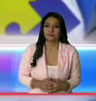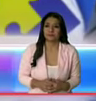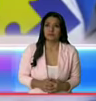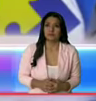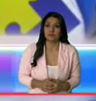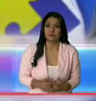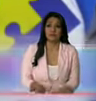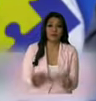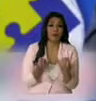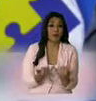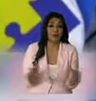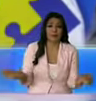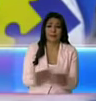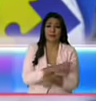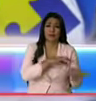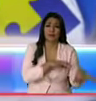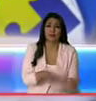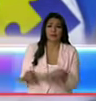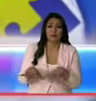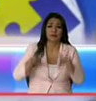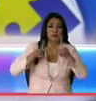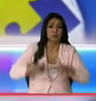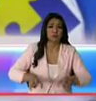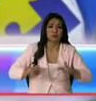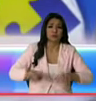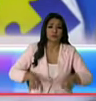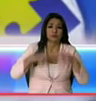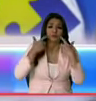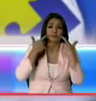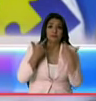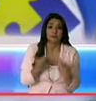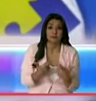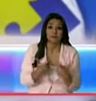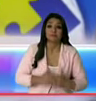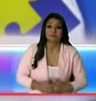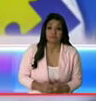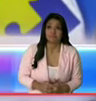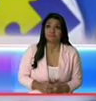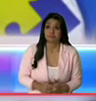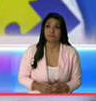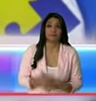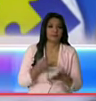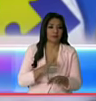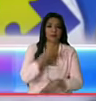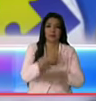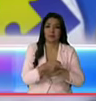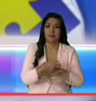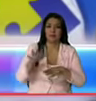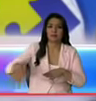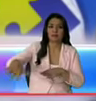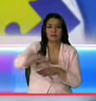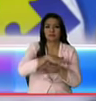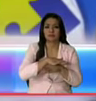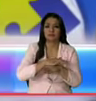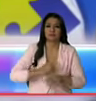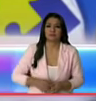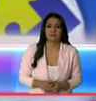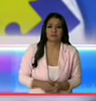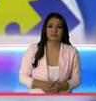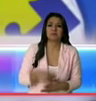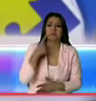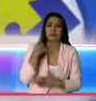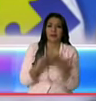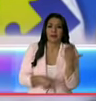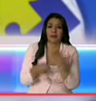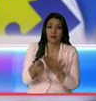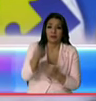capacidad operativa e investigativa de la Fiscalía ha sido dispuesta en el terreno para